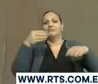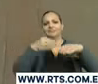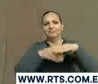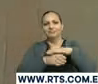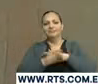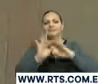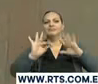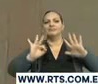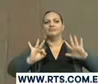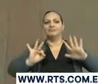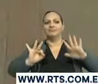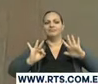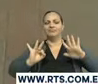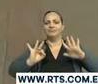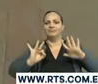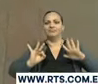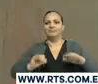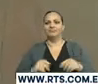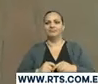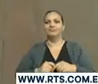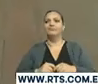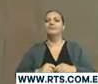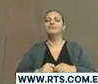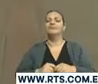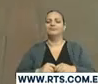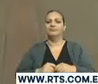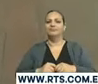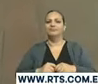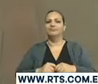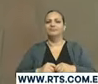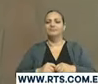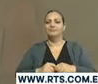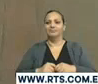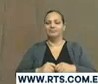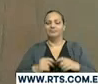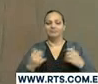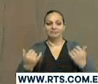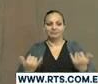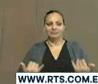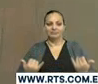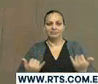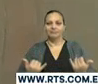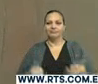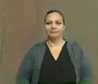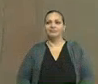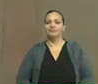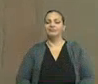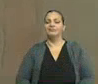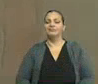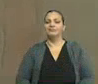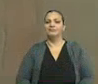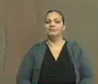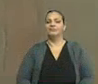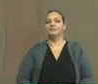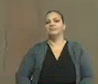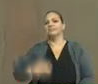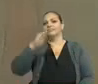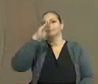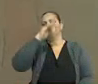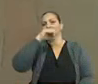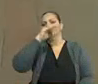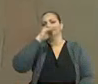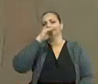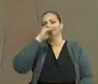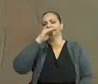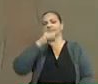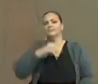donde ya están las rutas de la reactivación, y a partir de hoy la Agencia de Tránsito Municipal de Guayaquil ha procedido